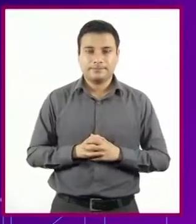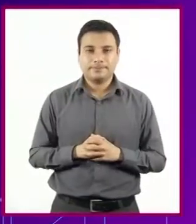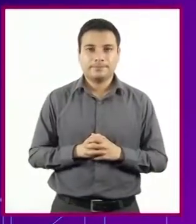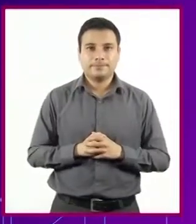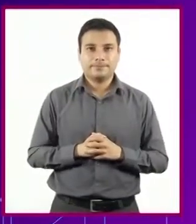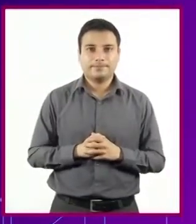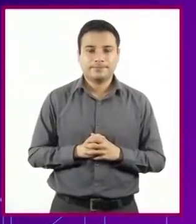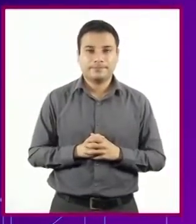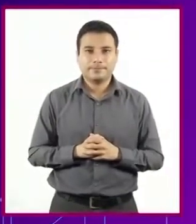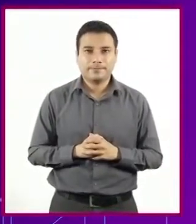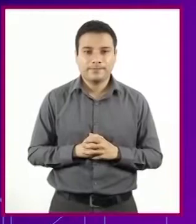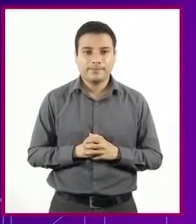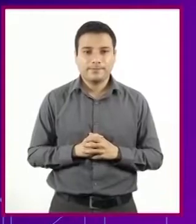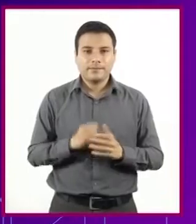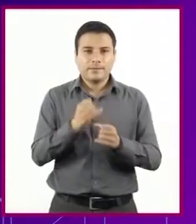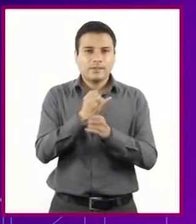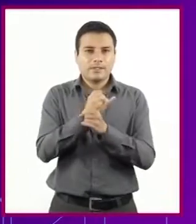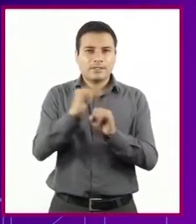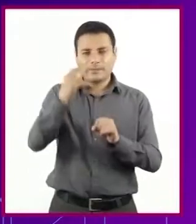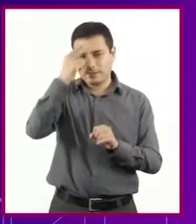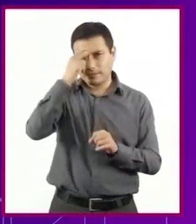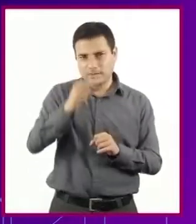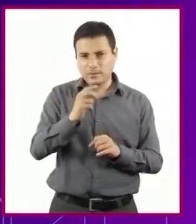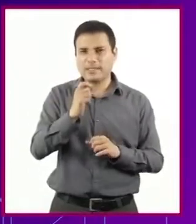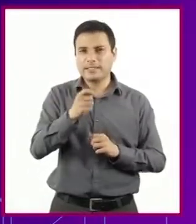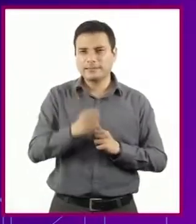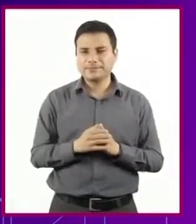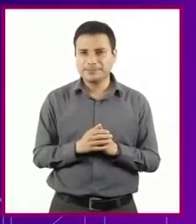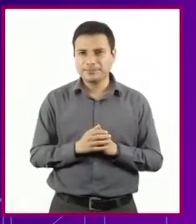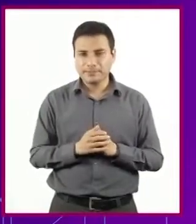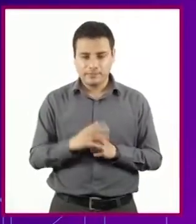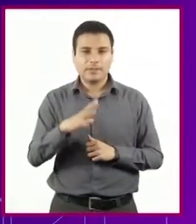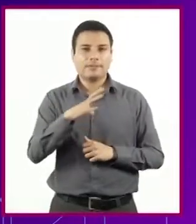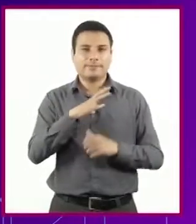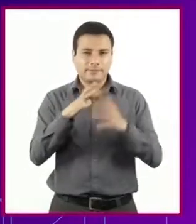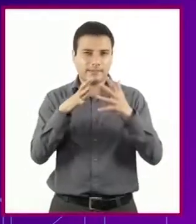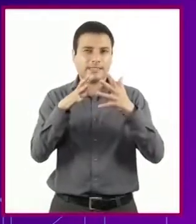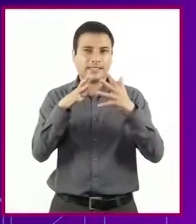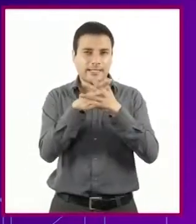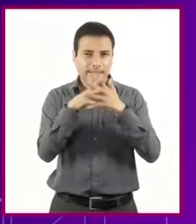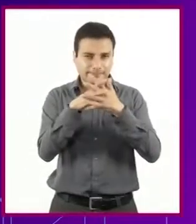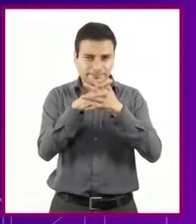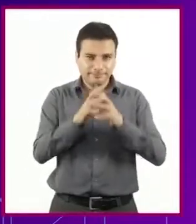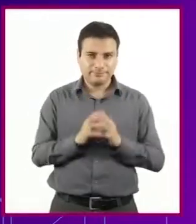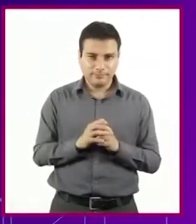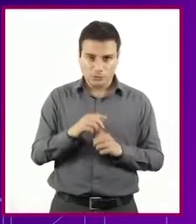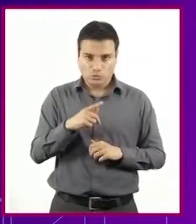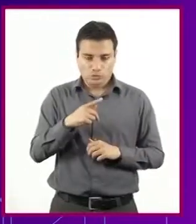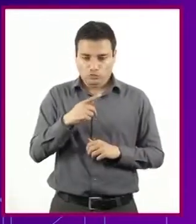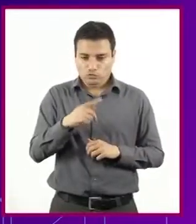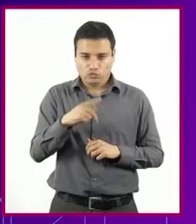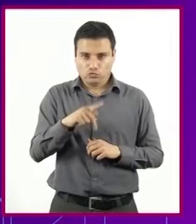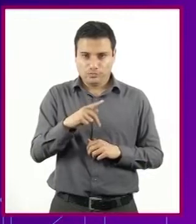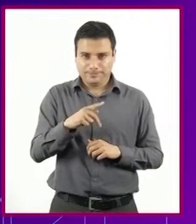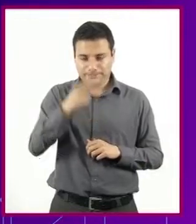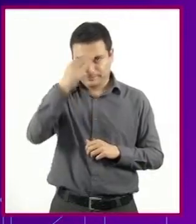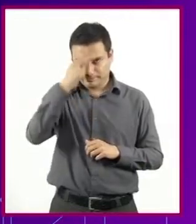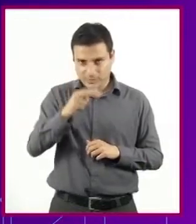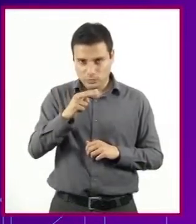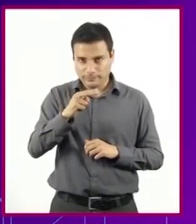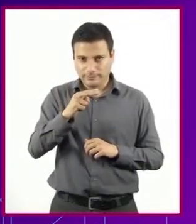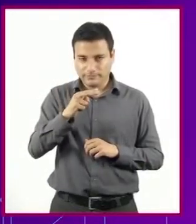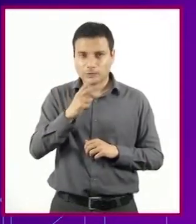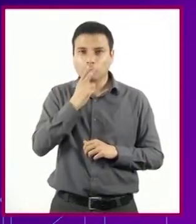Se conoce como Independencia de México al movimiento armado que permitió la emancipación del territorio nacional de la corona